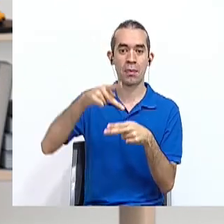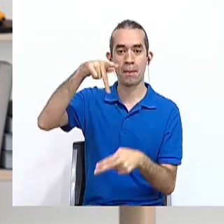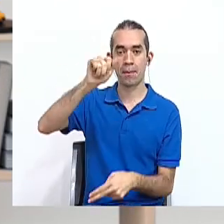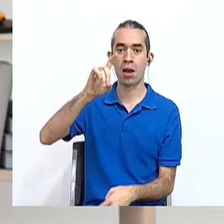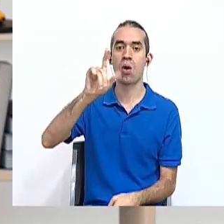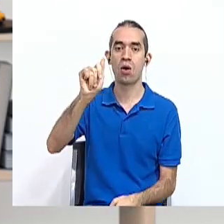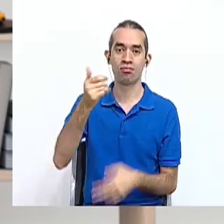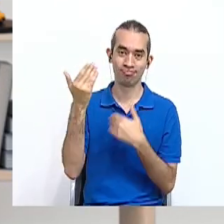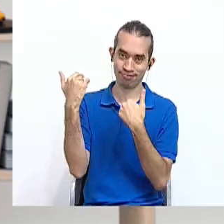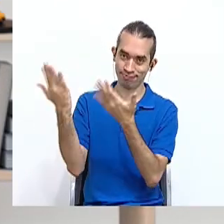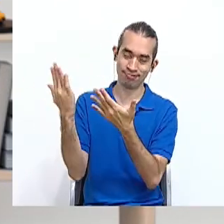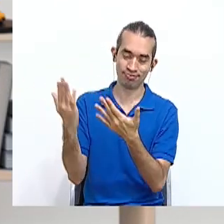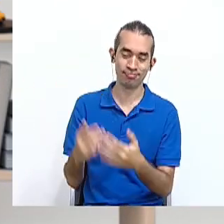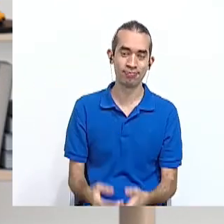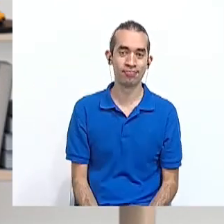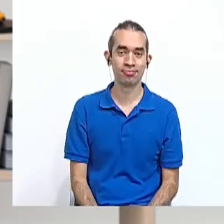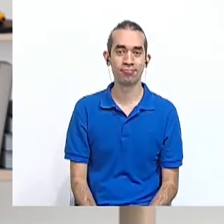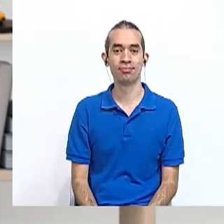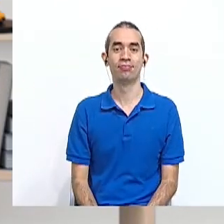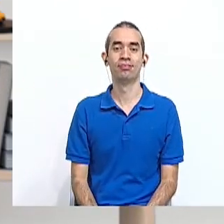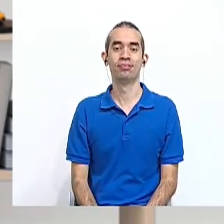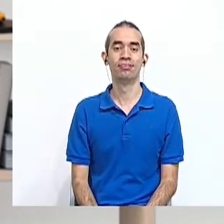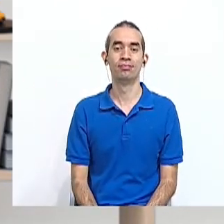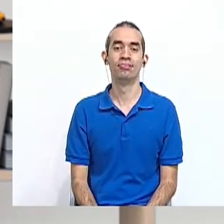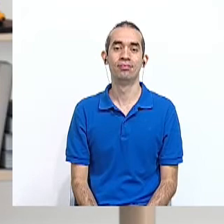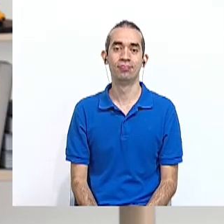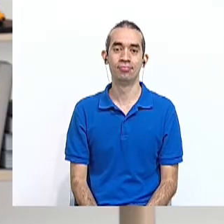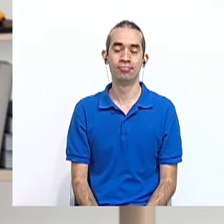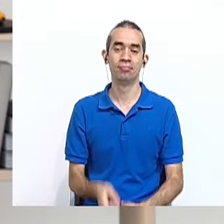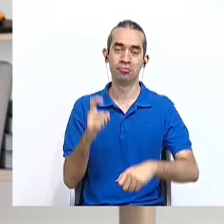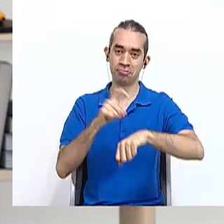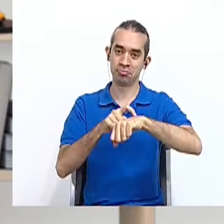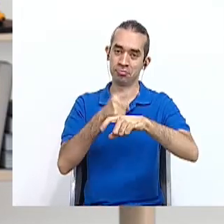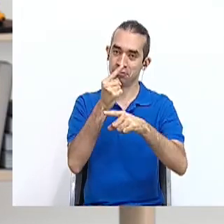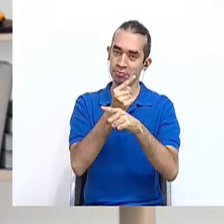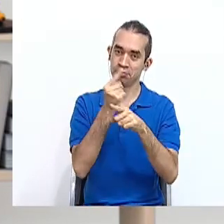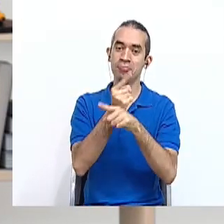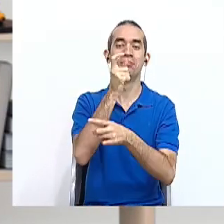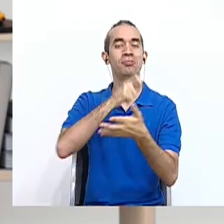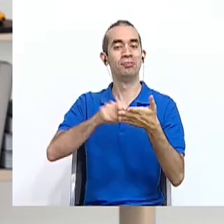que Paola, vamos por favor con usted y veamos este momento ortográfico.